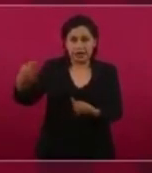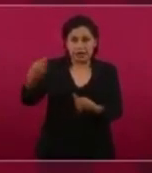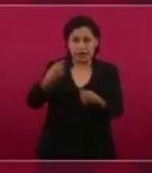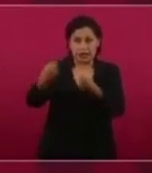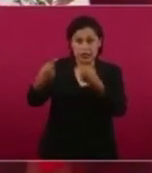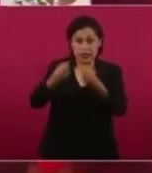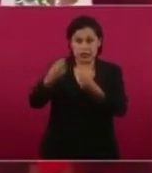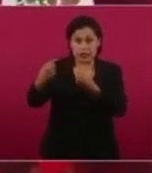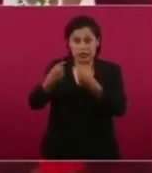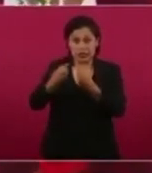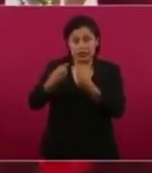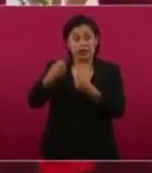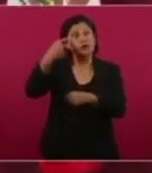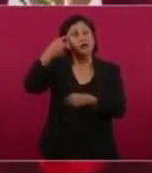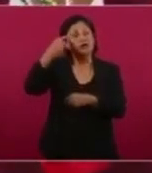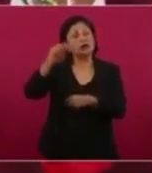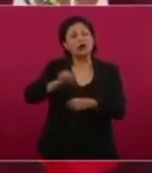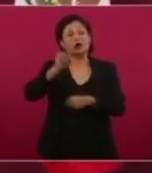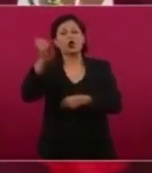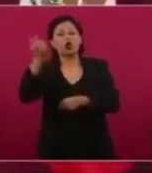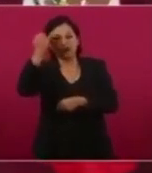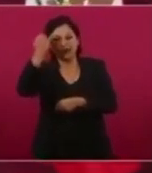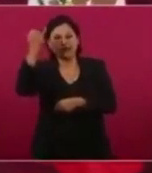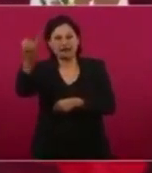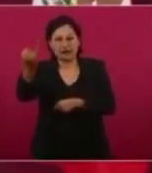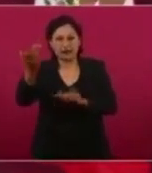una nueva lanzada